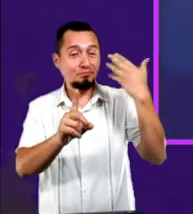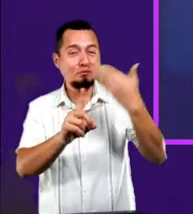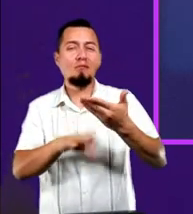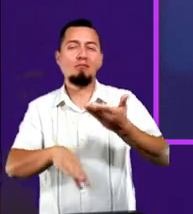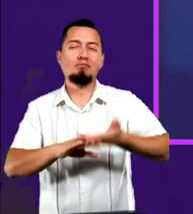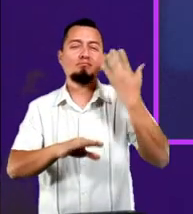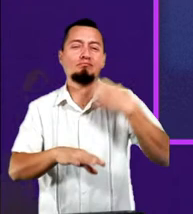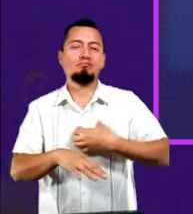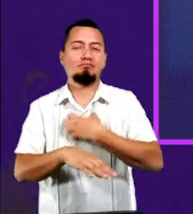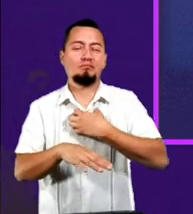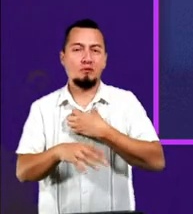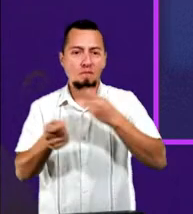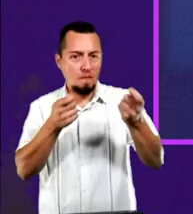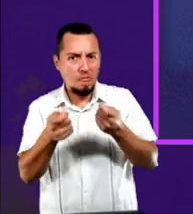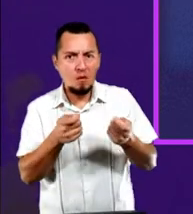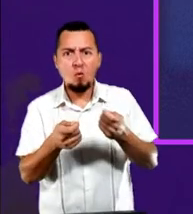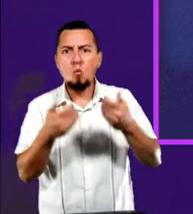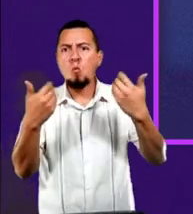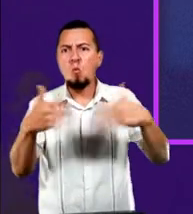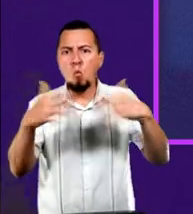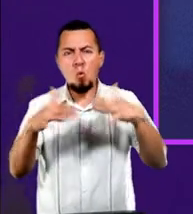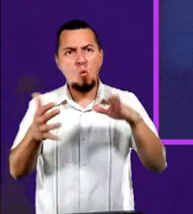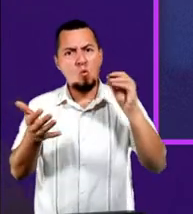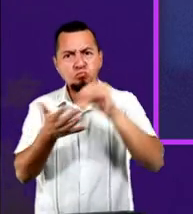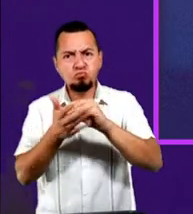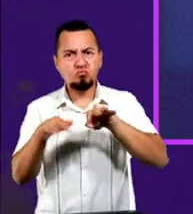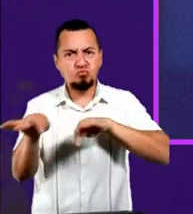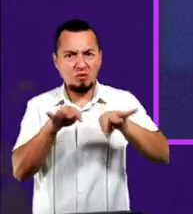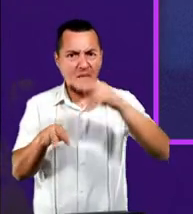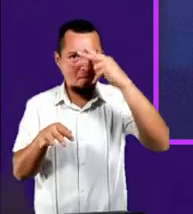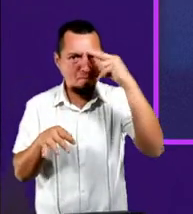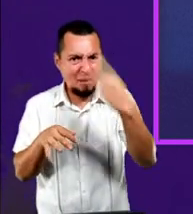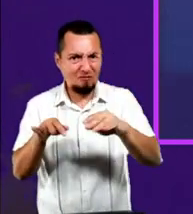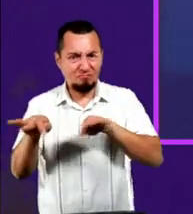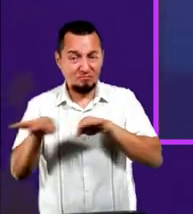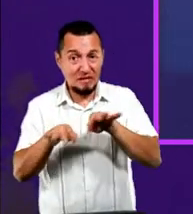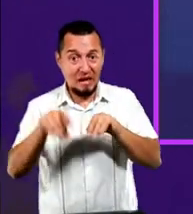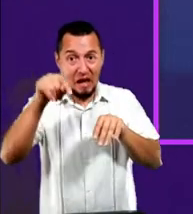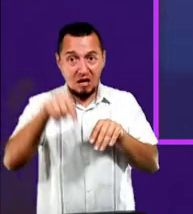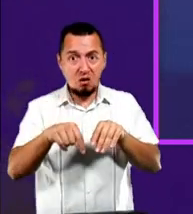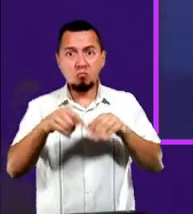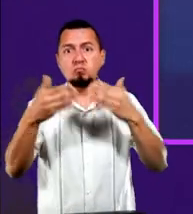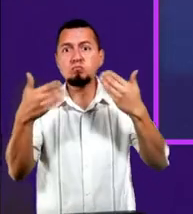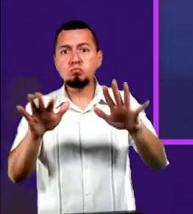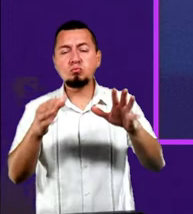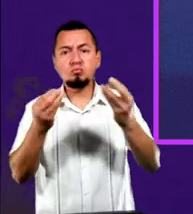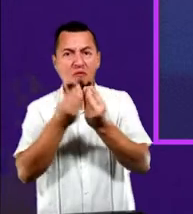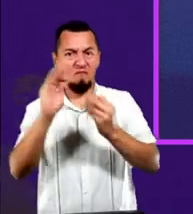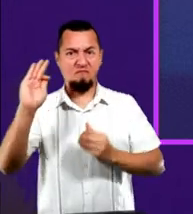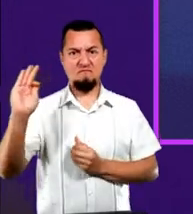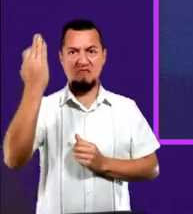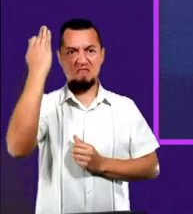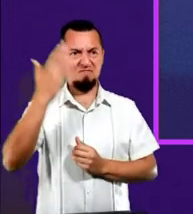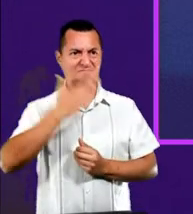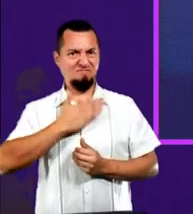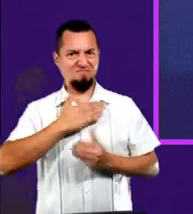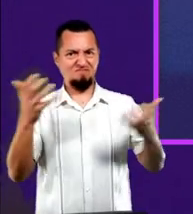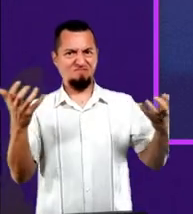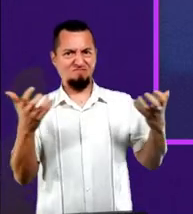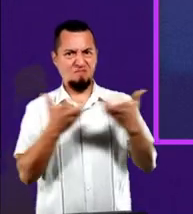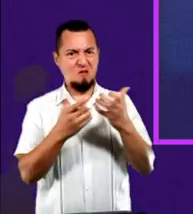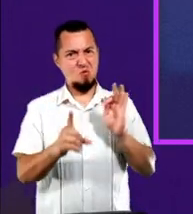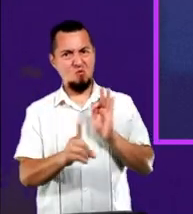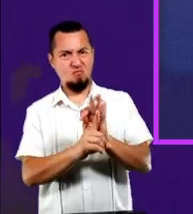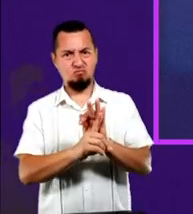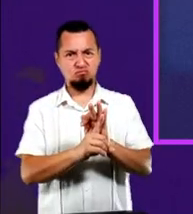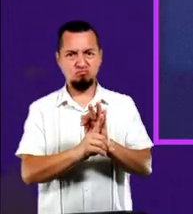de México. Porque aquí defendimos el federalismo. Hoy tenemos la oportunidad de mostrar a